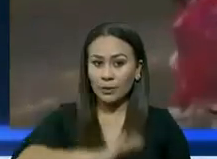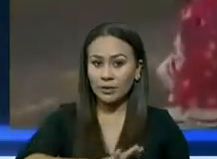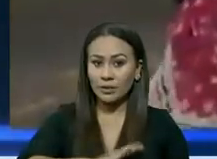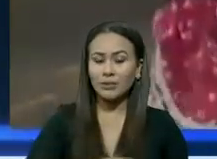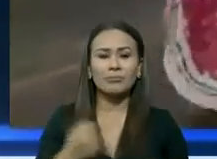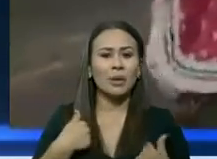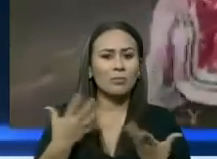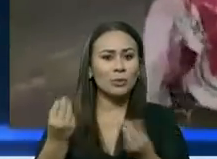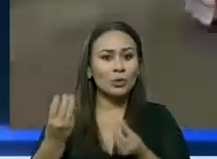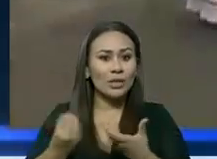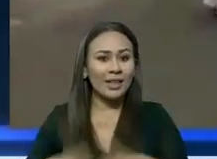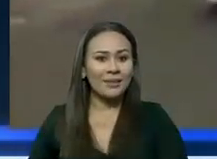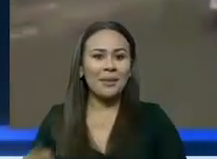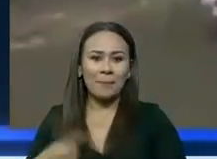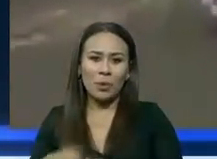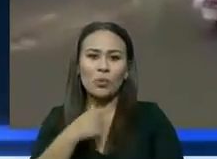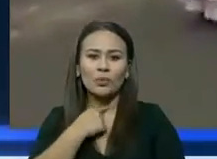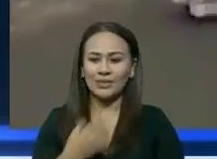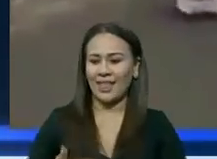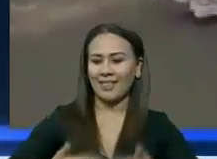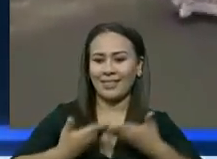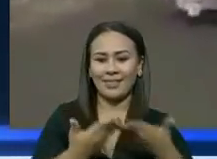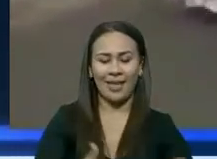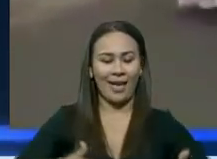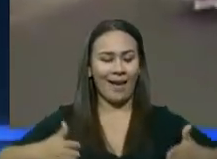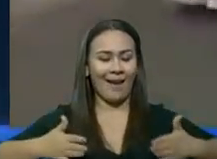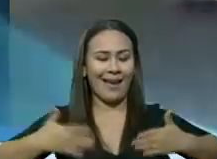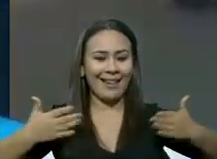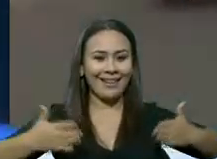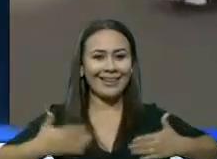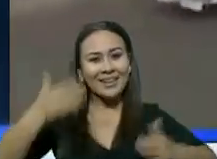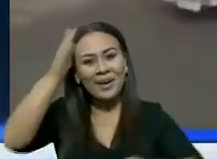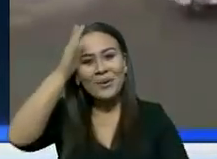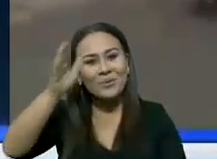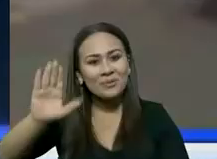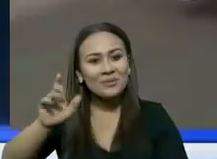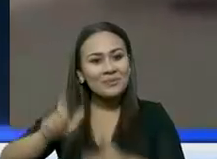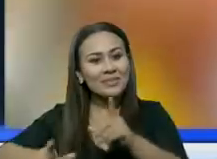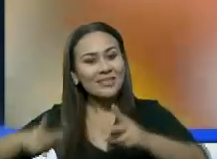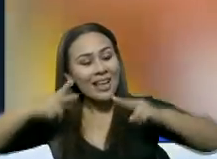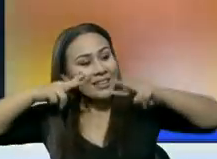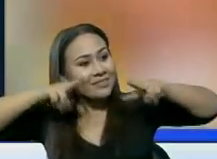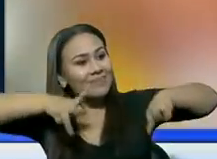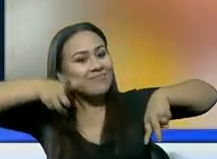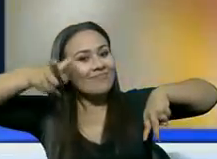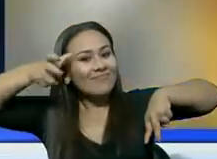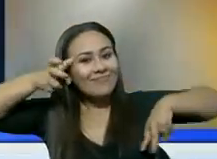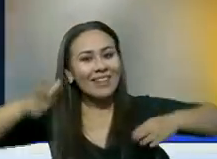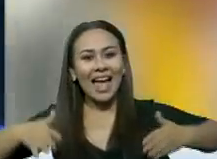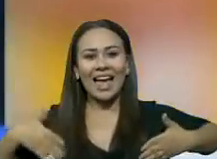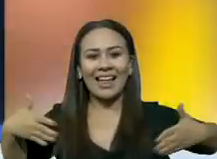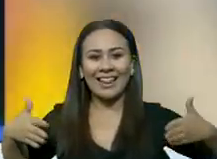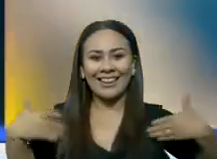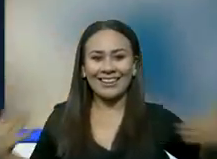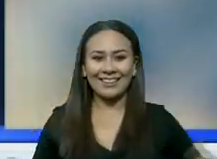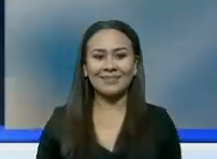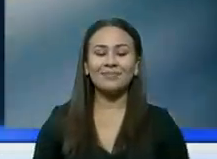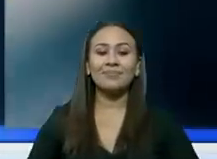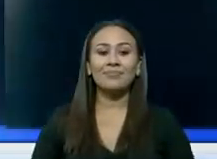le damos un poco de alegría a la gente, ¿no? Porque a través de la cultura uno también da un poco de alegría a las personas.